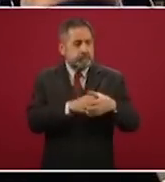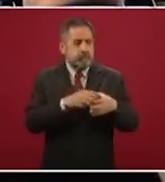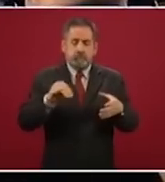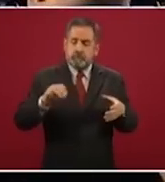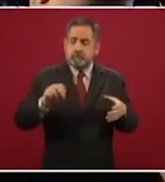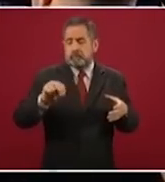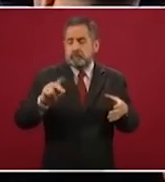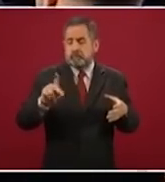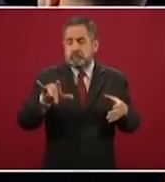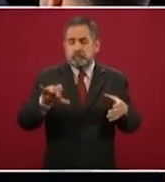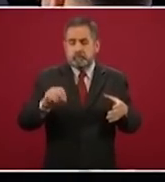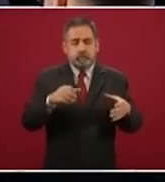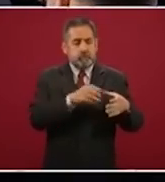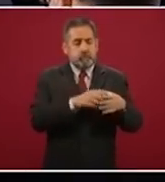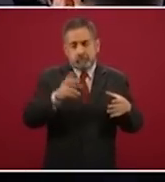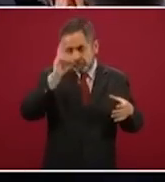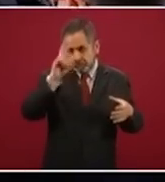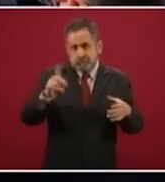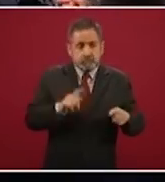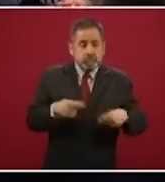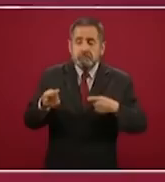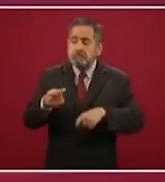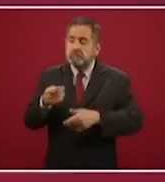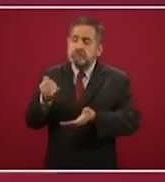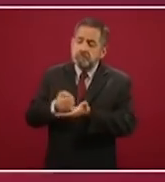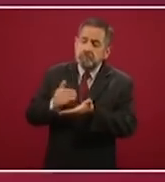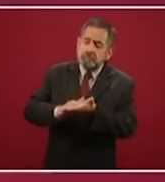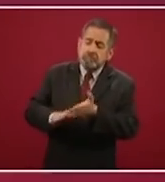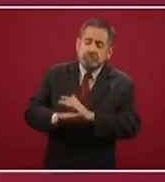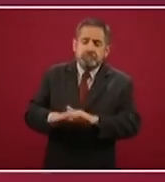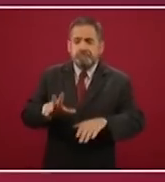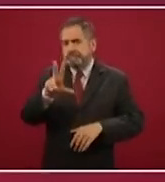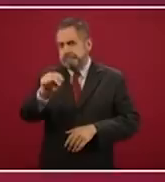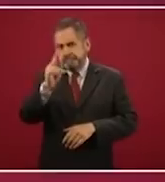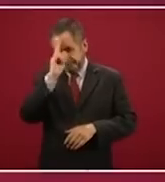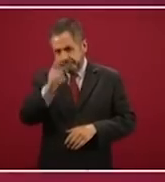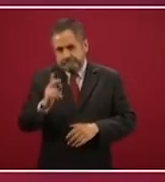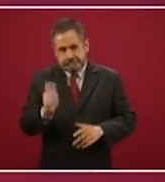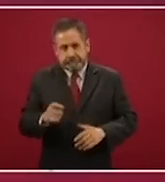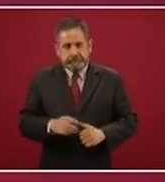está prohibida la condonación de impuestos.